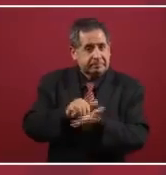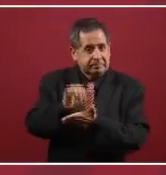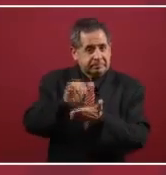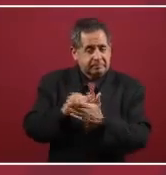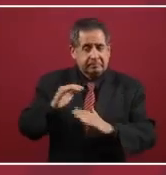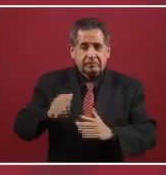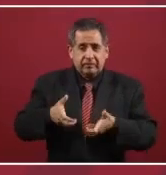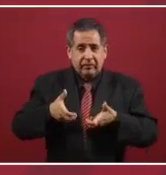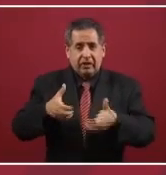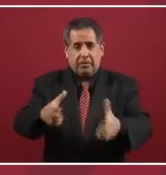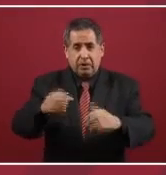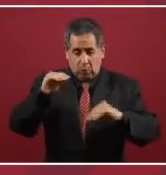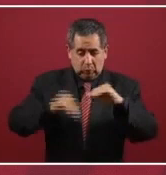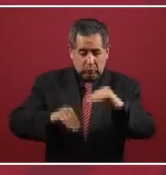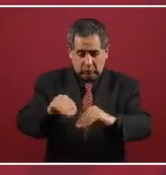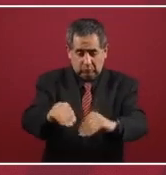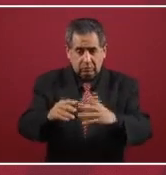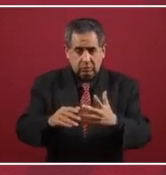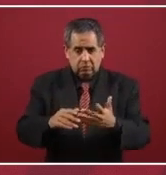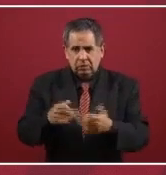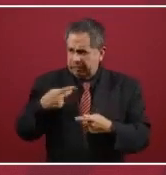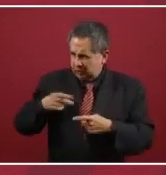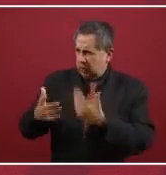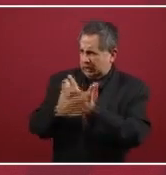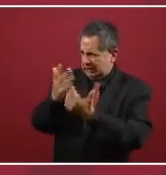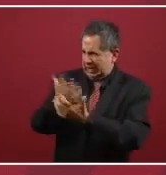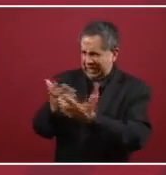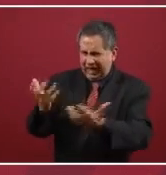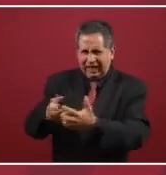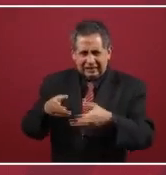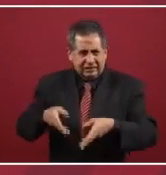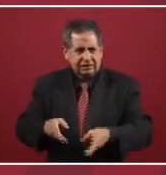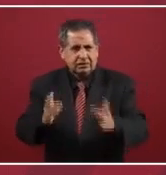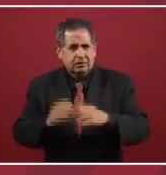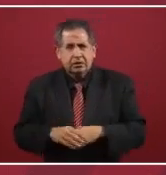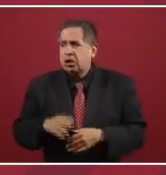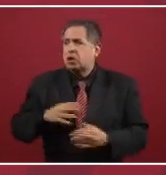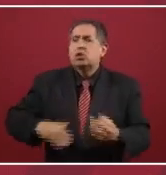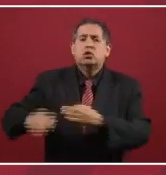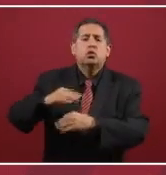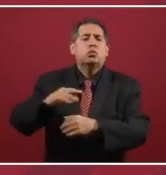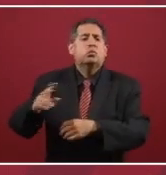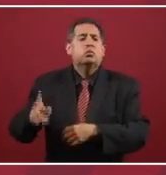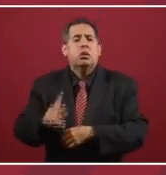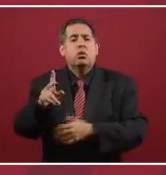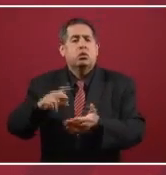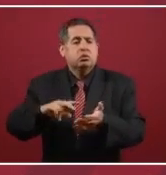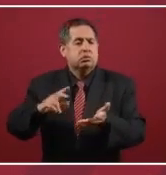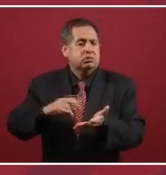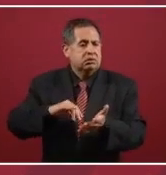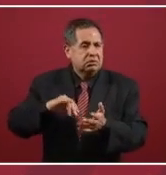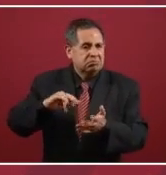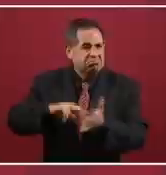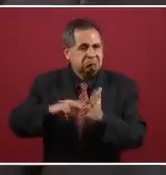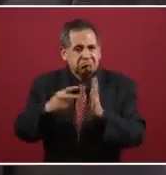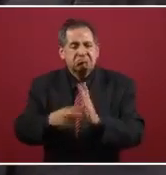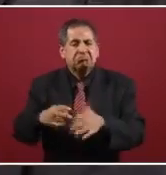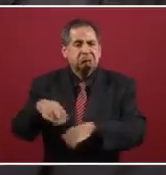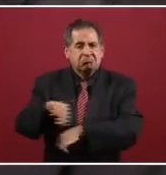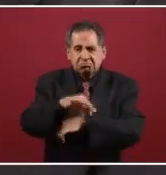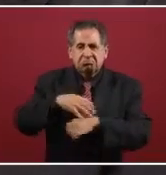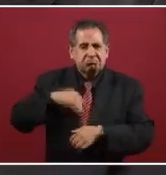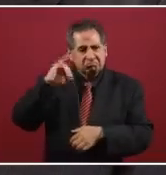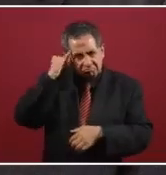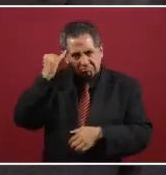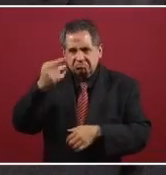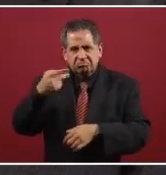un camino. En todos los pueblos hay ingenieros, hay maestros albañiles, se da